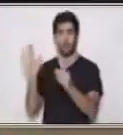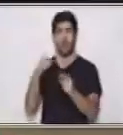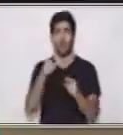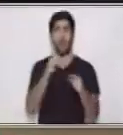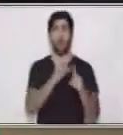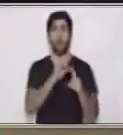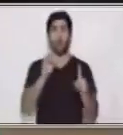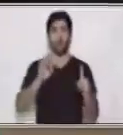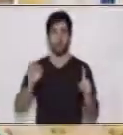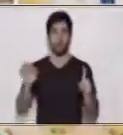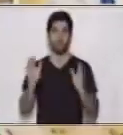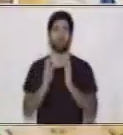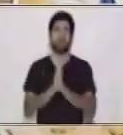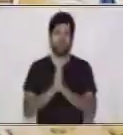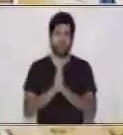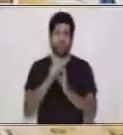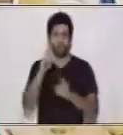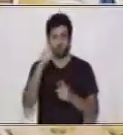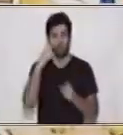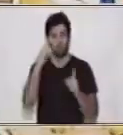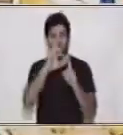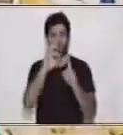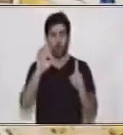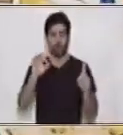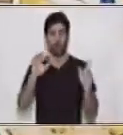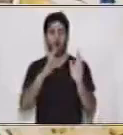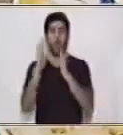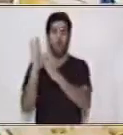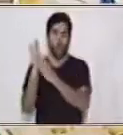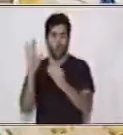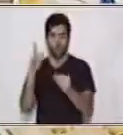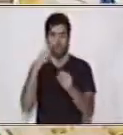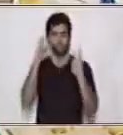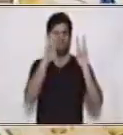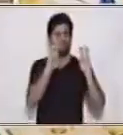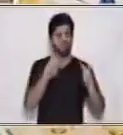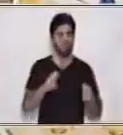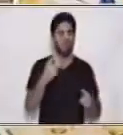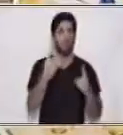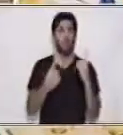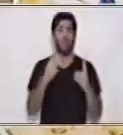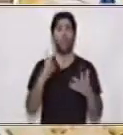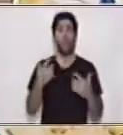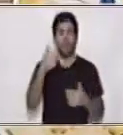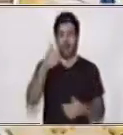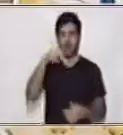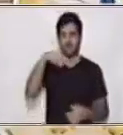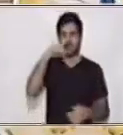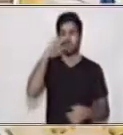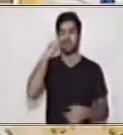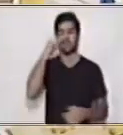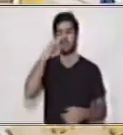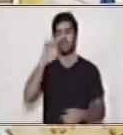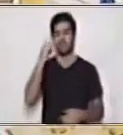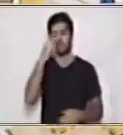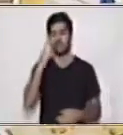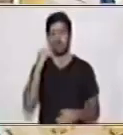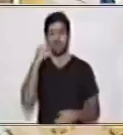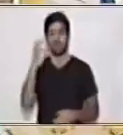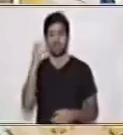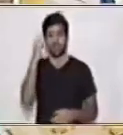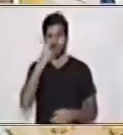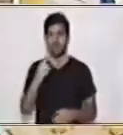que analices si es una antítesis, un oxímoron o una paradoja. La primera fue